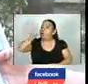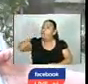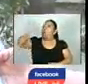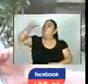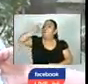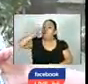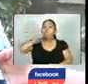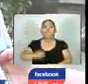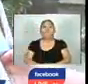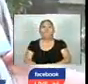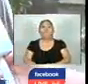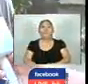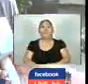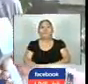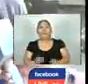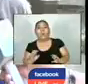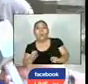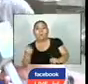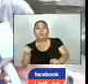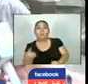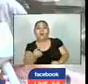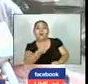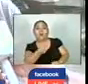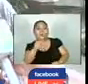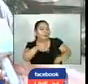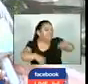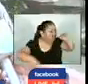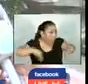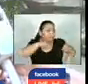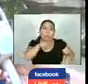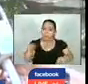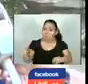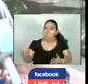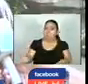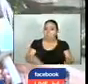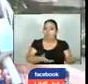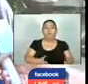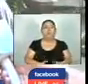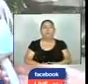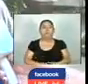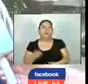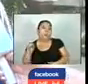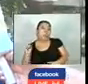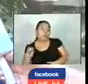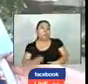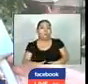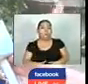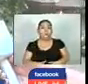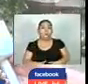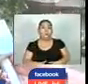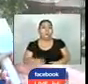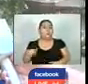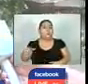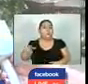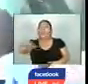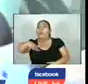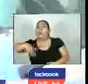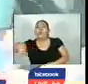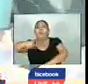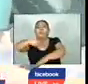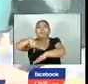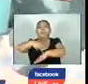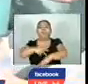o a la gente que le gusta venir a la piscina puede venir, o salir a algún parque.